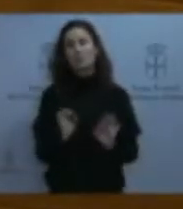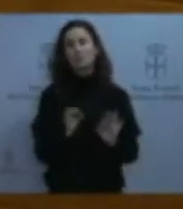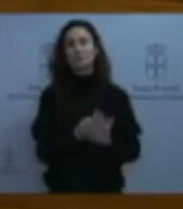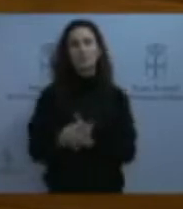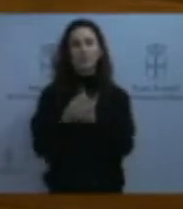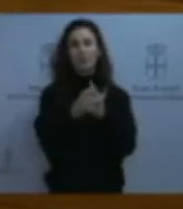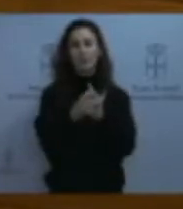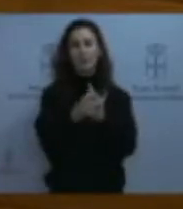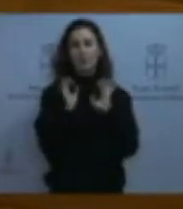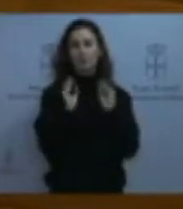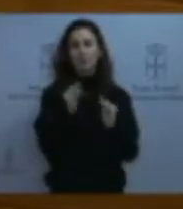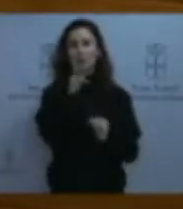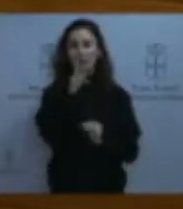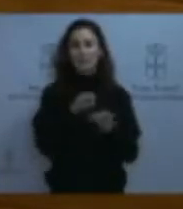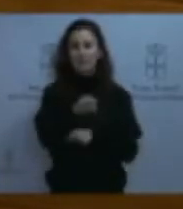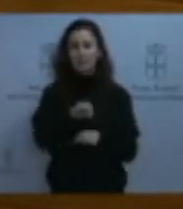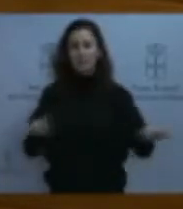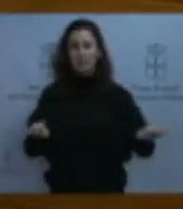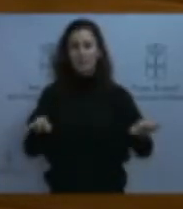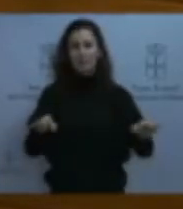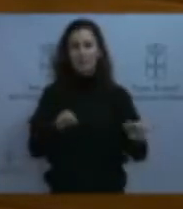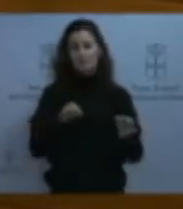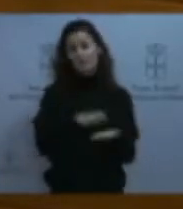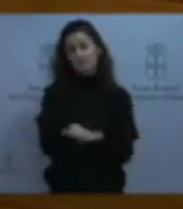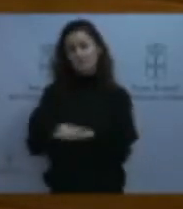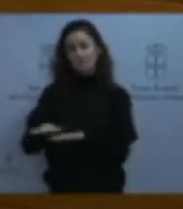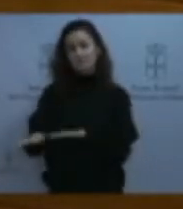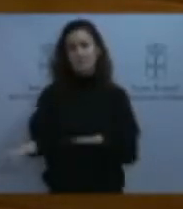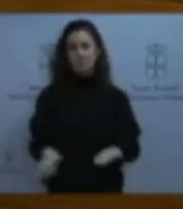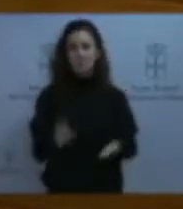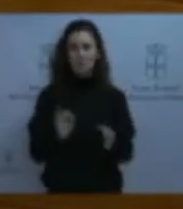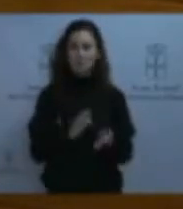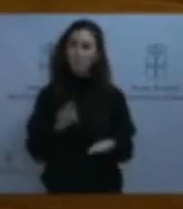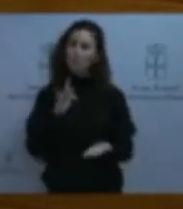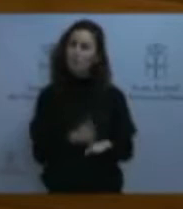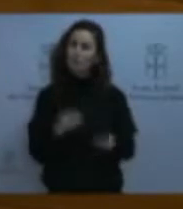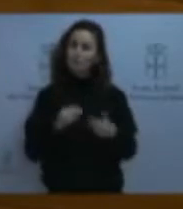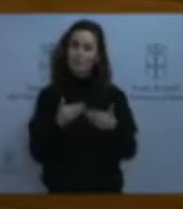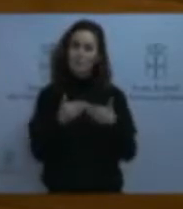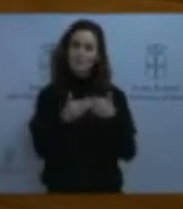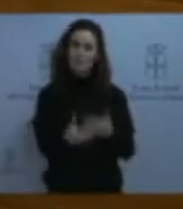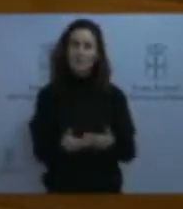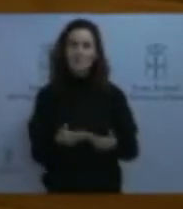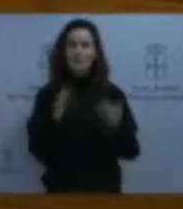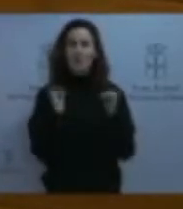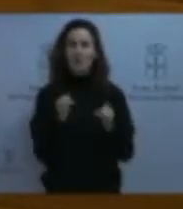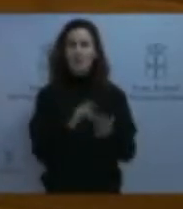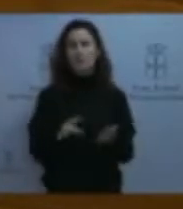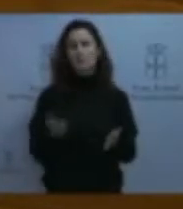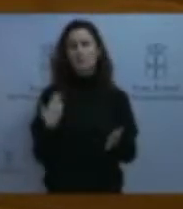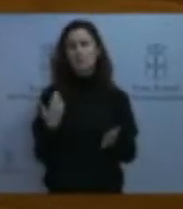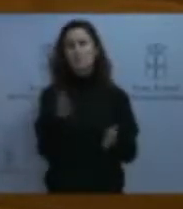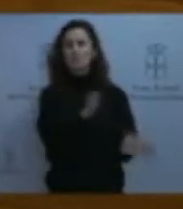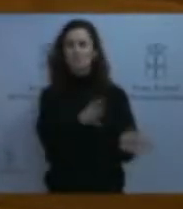esas hectáreas quemadas, porque usted también sabe que en este periodo de incendios se ha retrasado, no se ha producido en las semanas